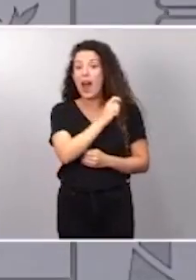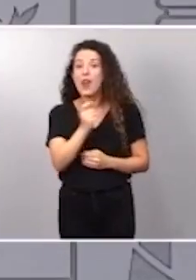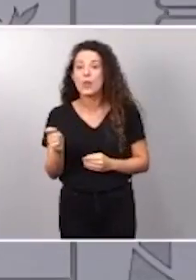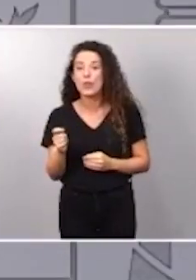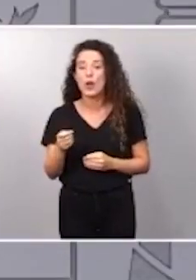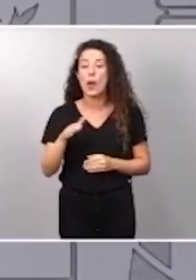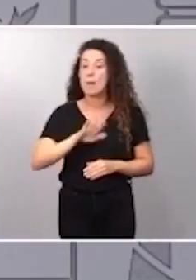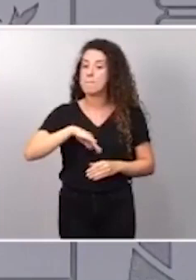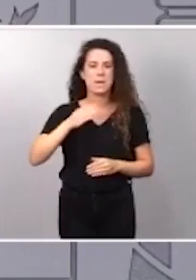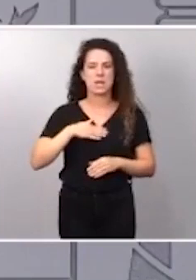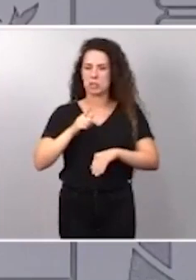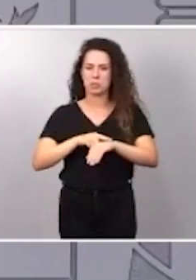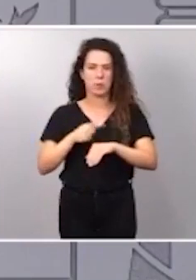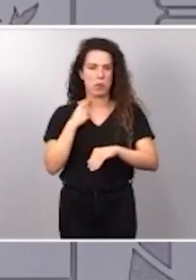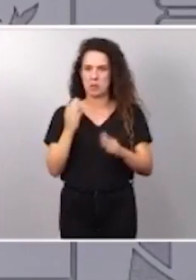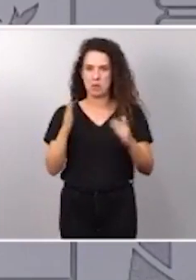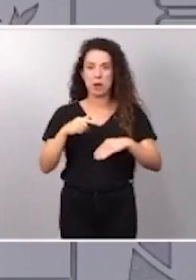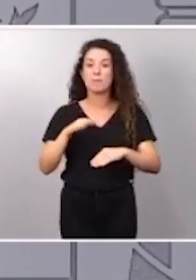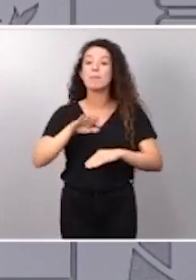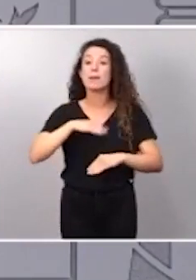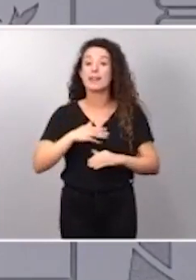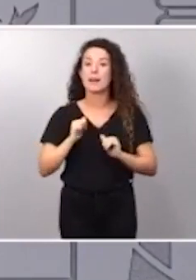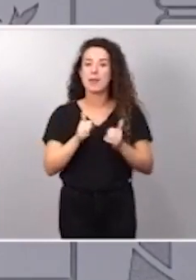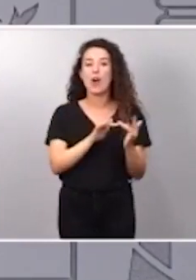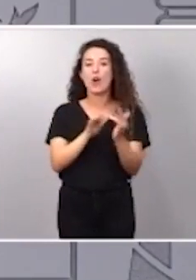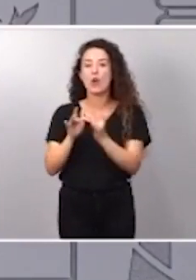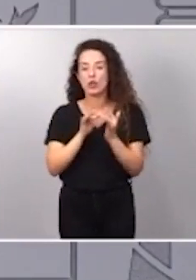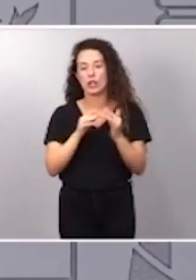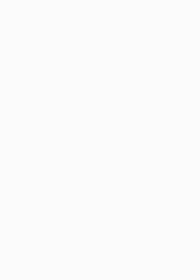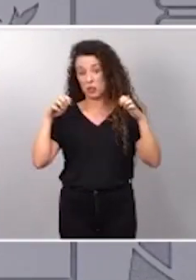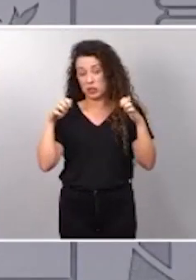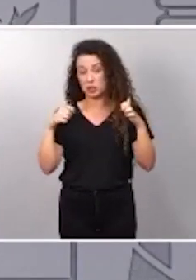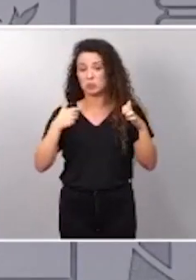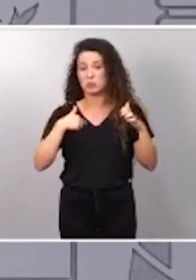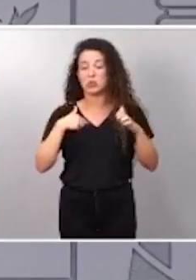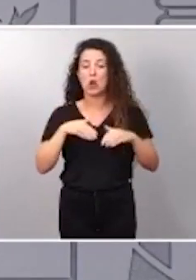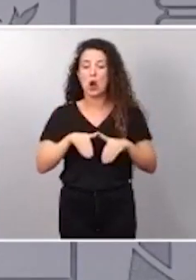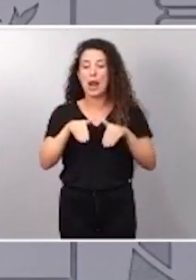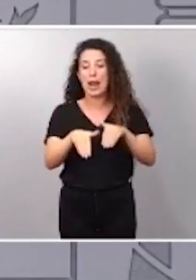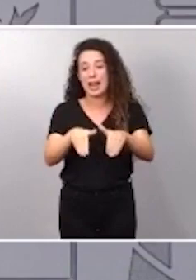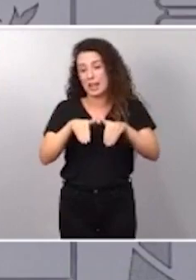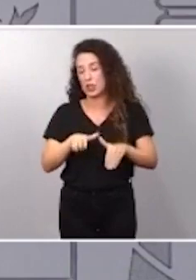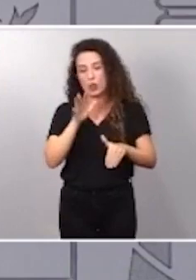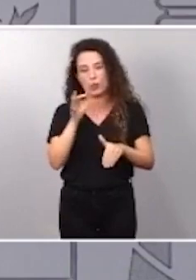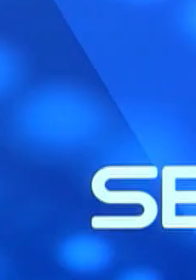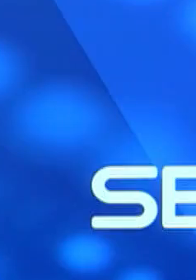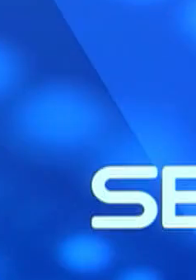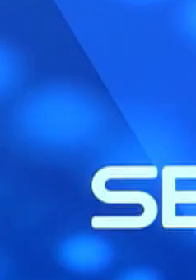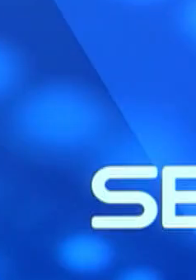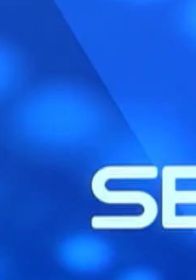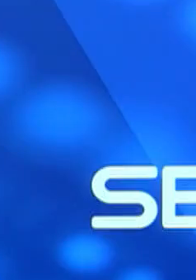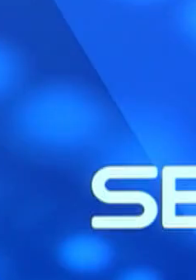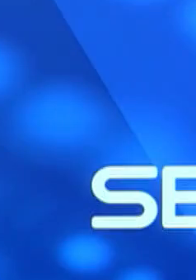los partidos minoritarios como son el BNG o Coalición Canaria. Otro problema que tendrá que afrontar Sánchez, y lo decíamos antes,